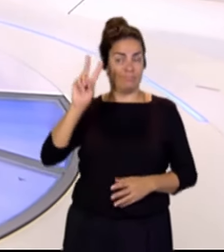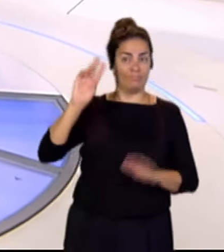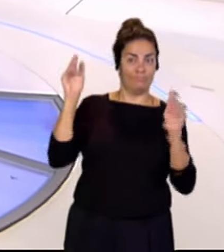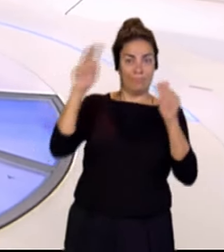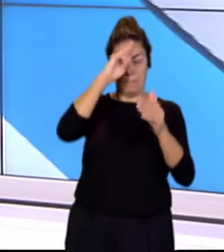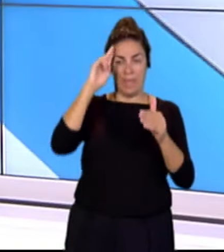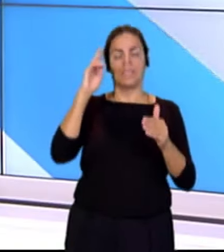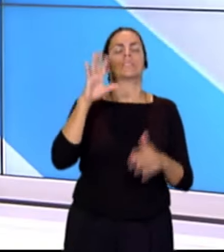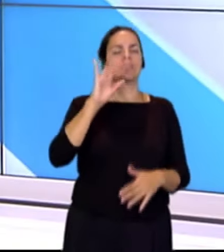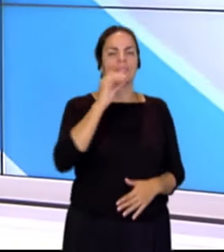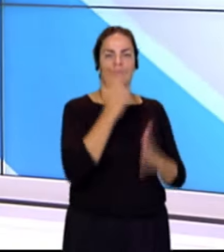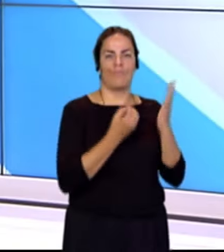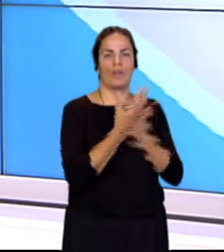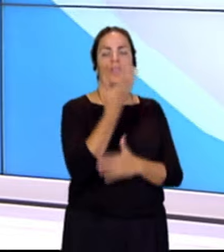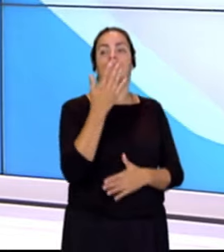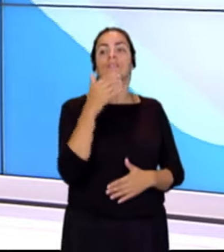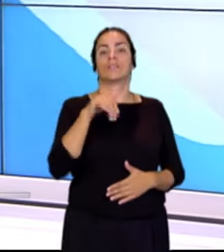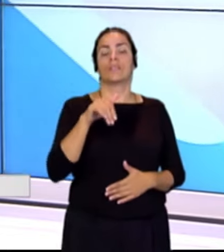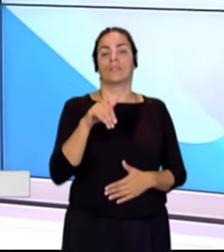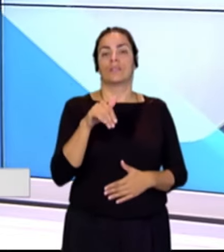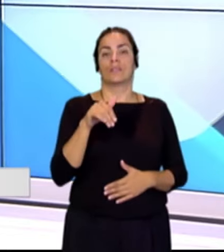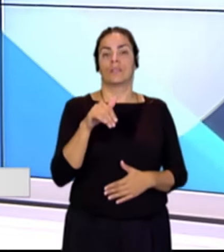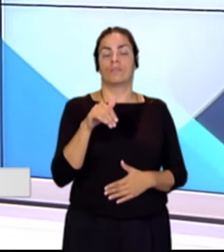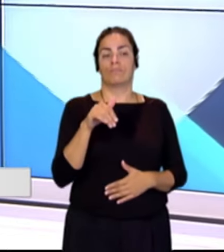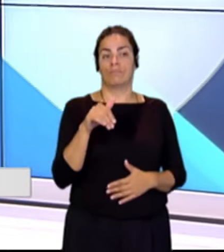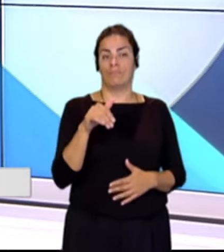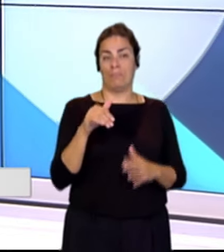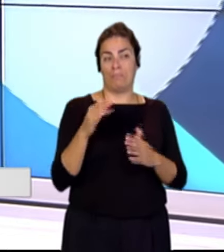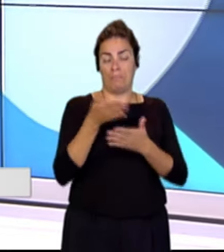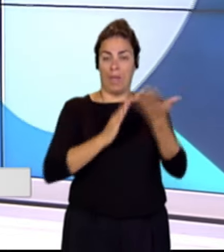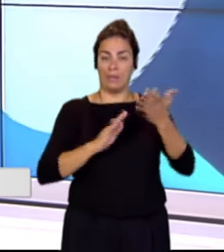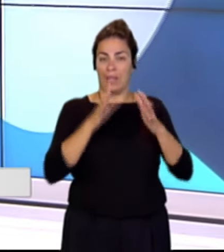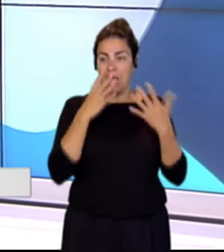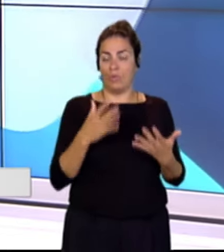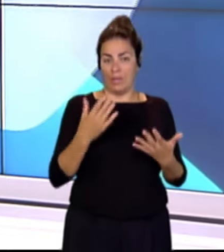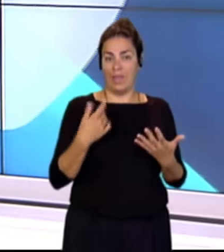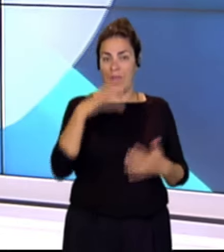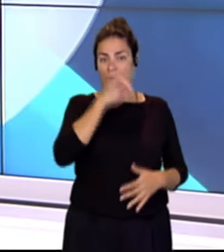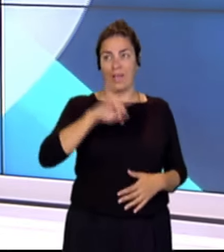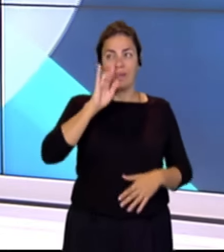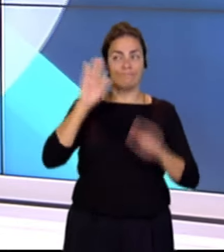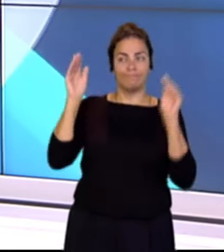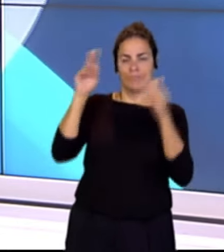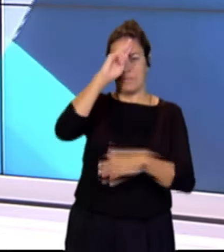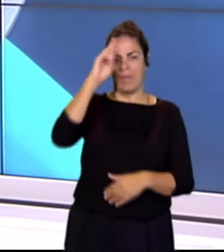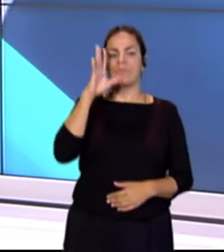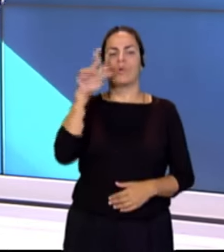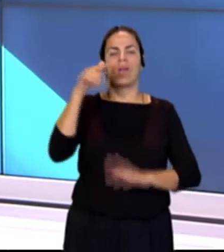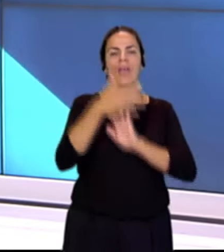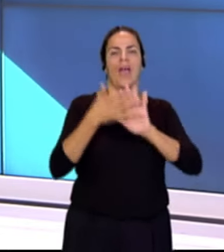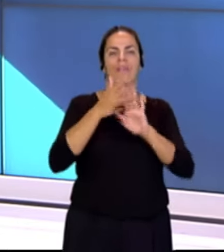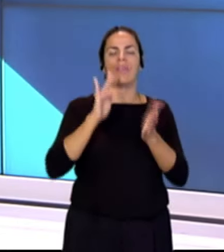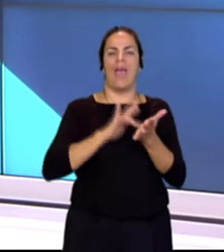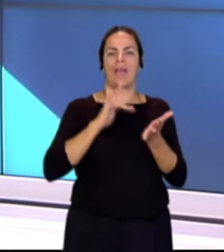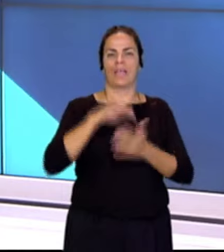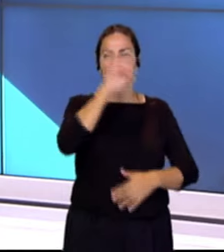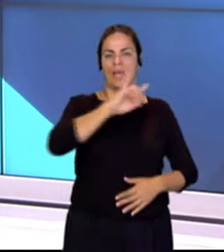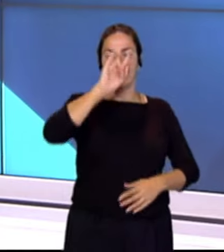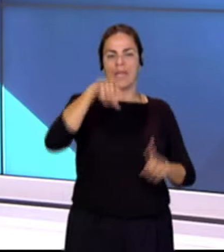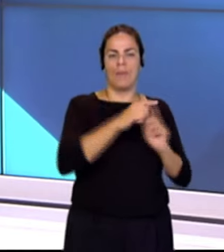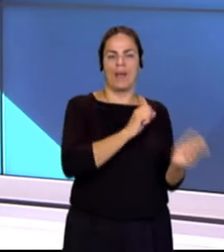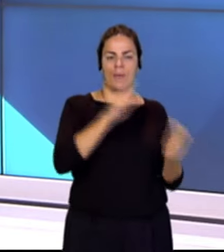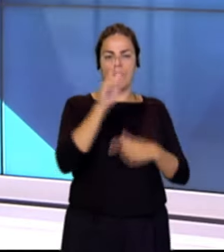Antonio parte de la actualidad como dice Antonio de Canarias se centra hoy en Madrid donde se hablará de agenda canaria y del reparto de menores